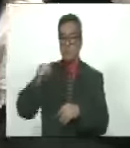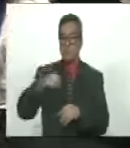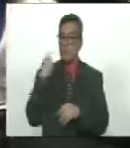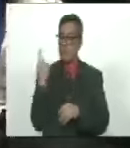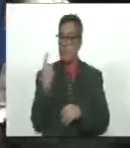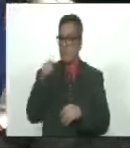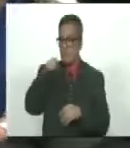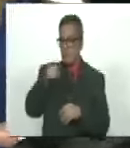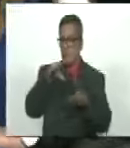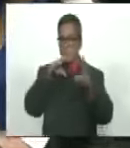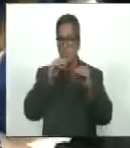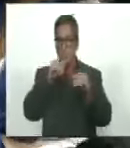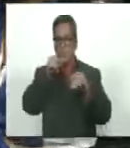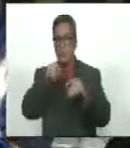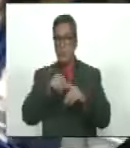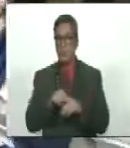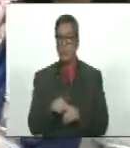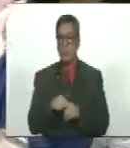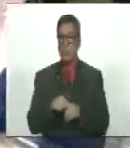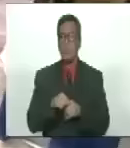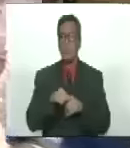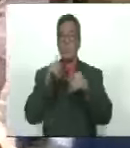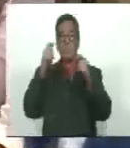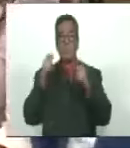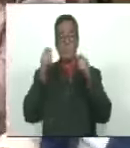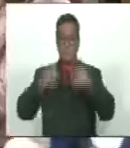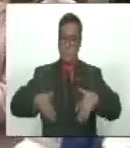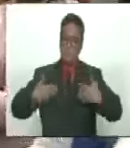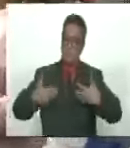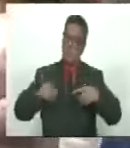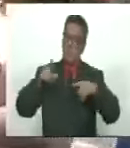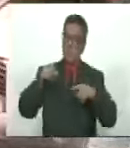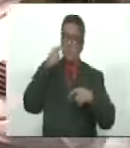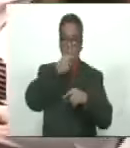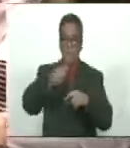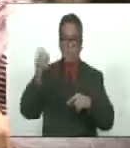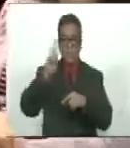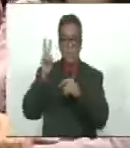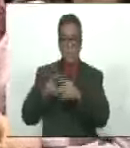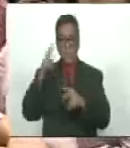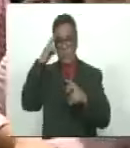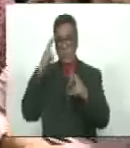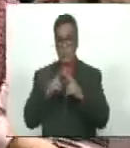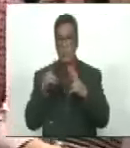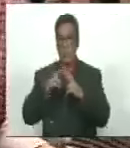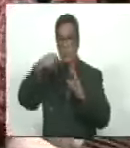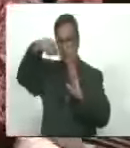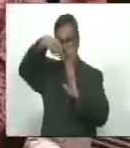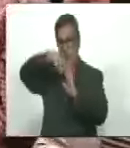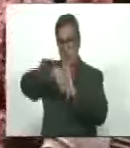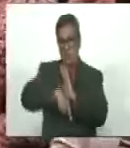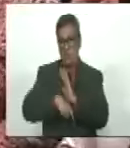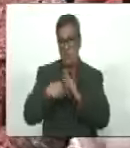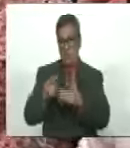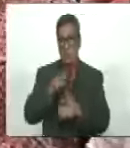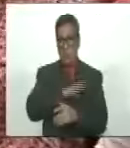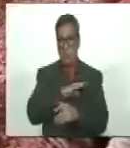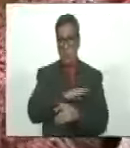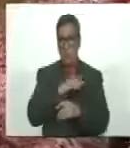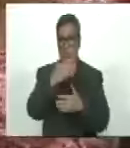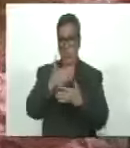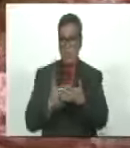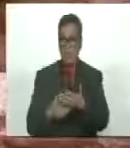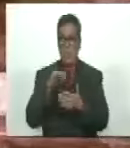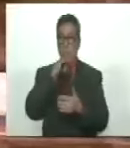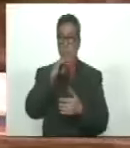solo en esas manifestaciones de emoción, sino que el pueblo venezolano conozca a profundidad, que nos sirvamos nosotros como canal